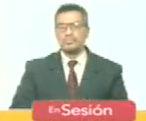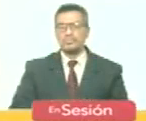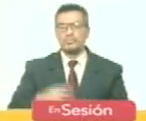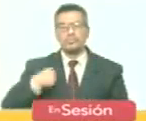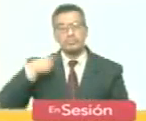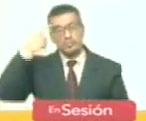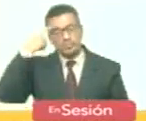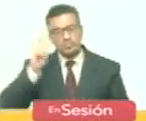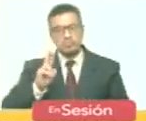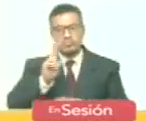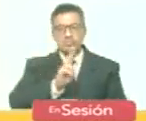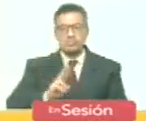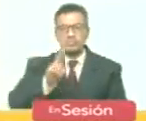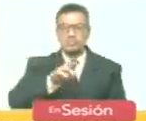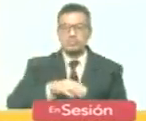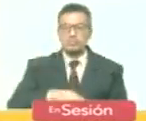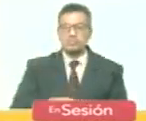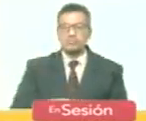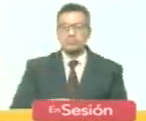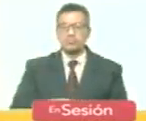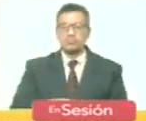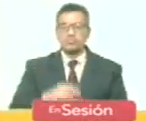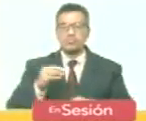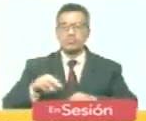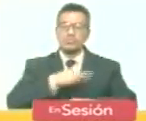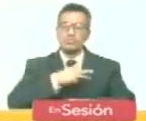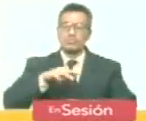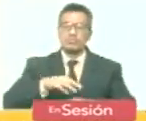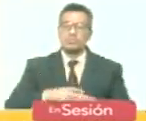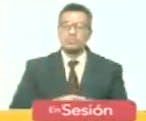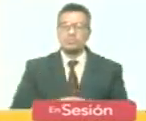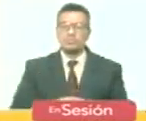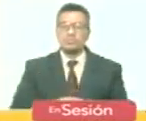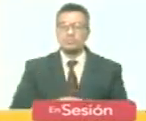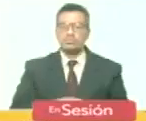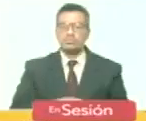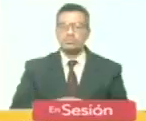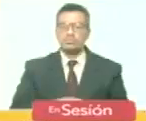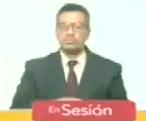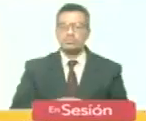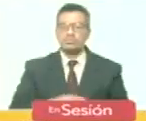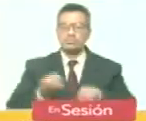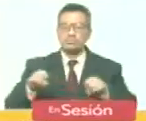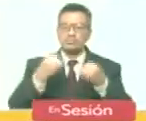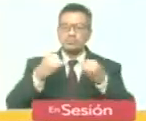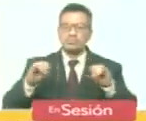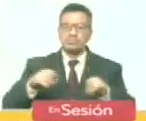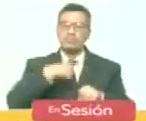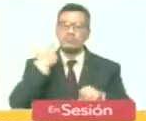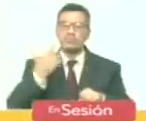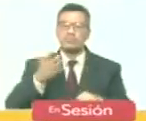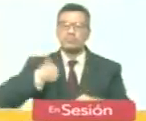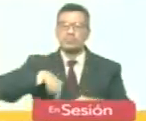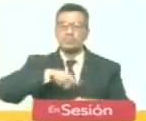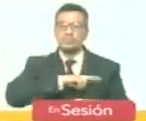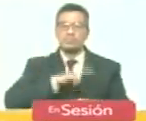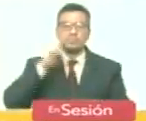seguramente utilizando los actos conmemorativos del aniversario de la muerte de nuestro